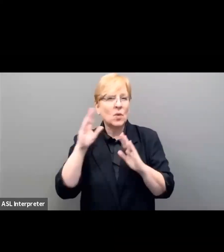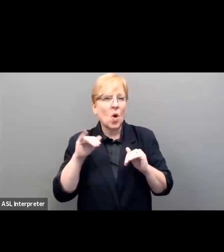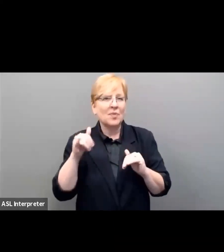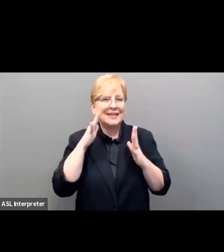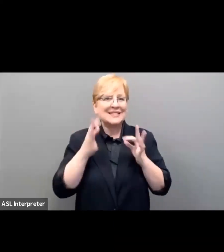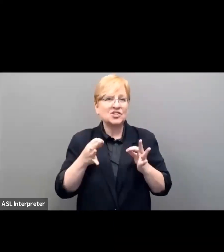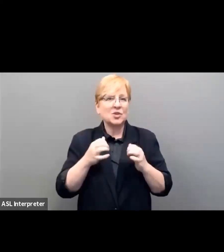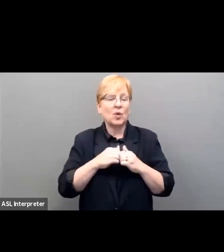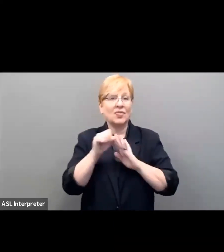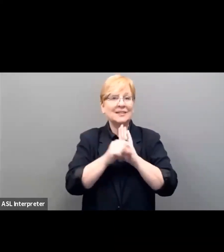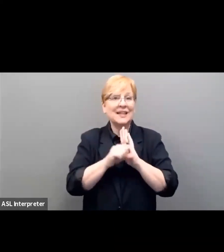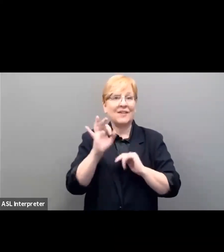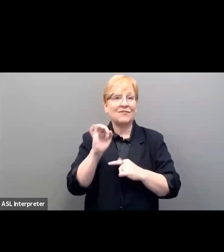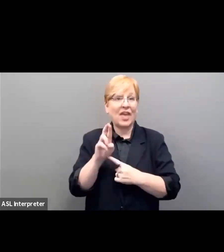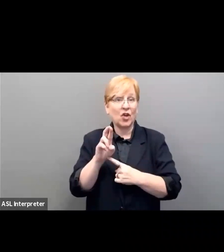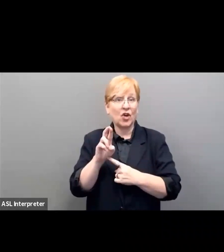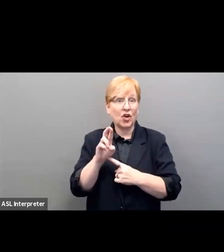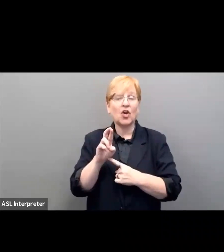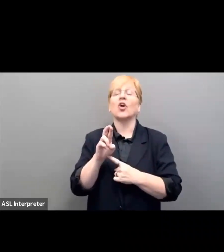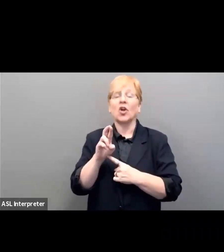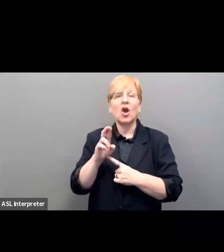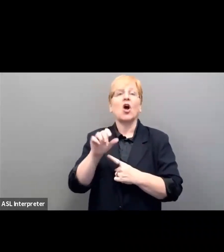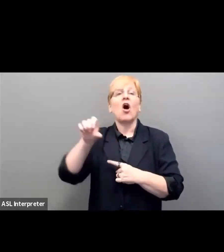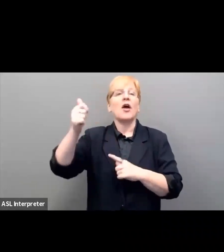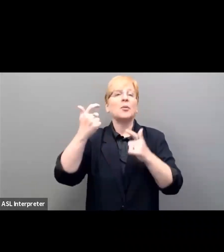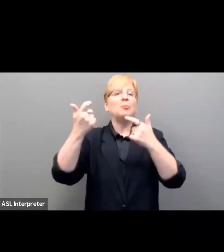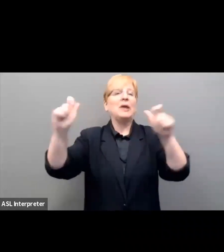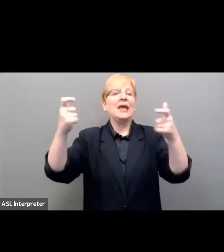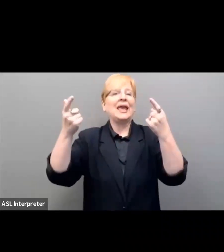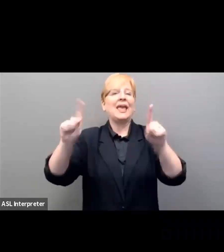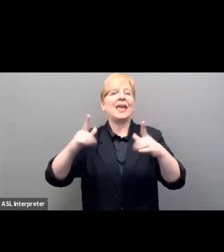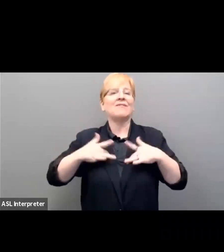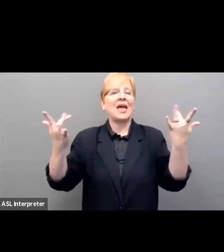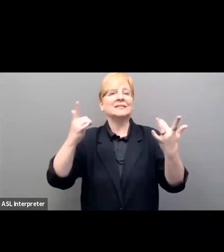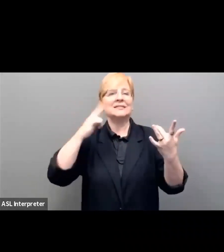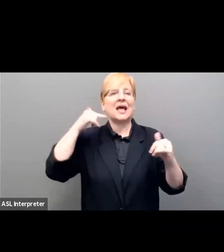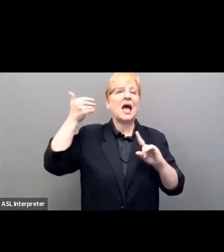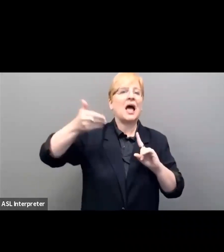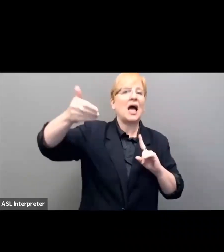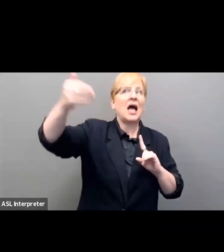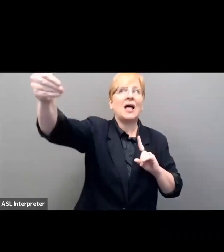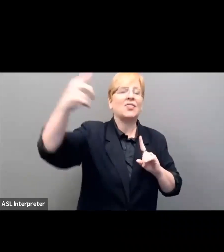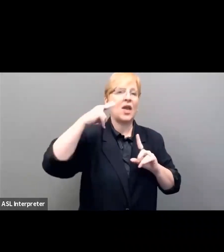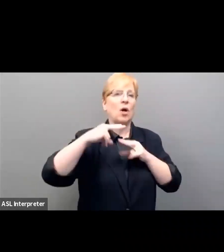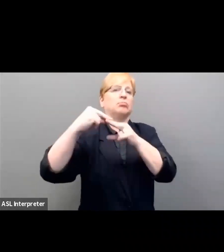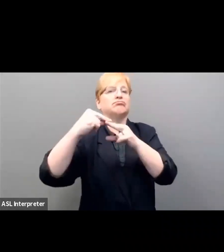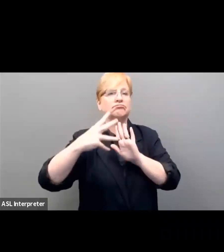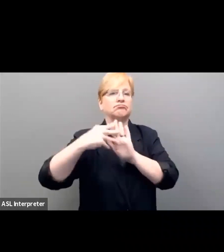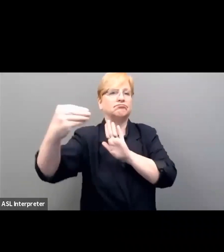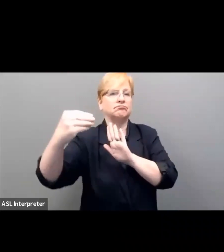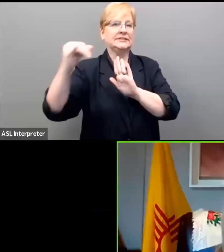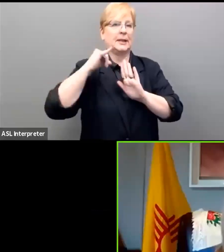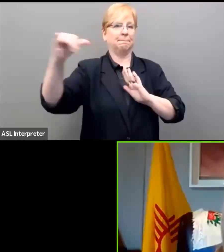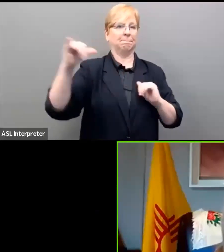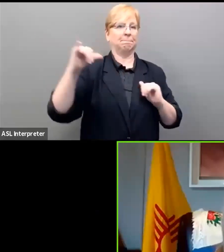los requerimientos y yo estoy alentando a muchos a que sigan los mismos lineamientos. Estamos